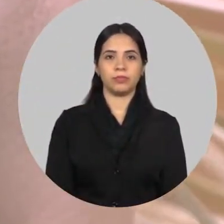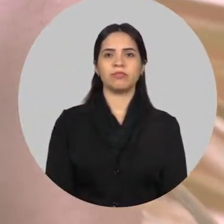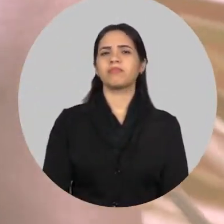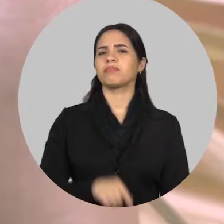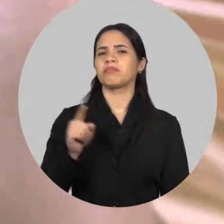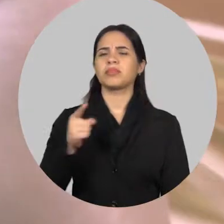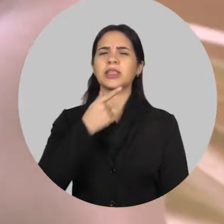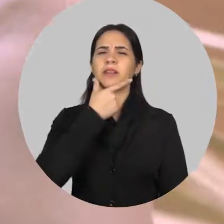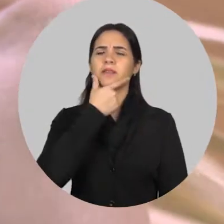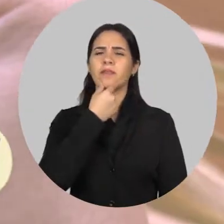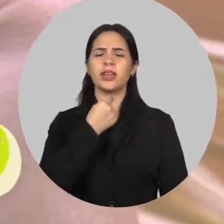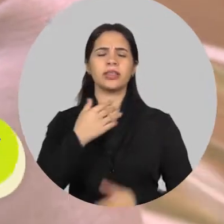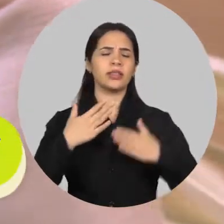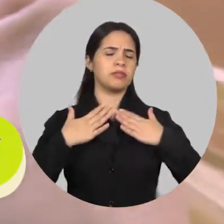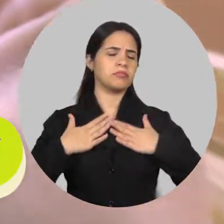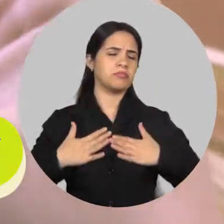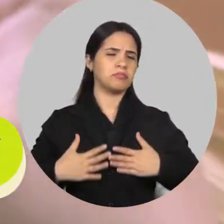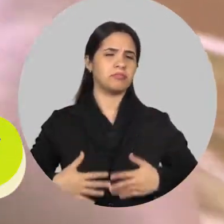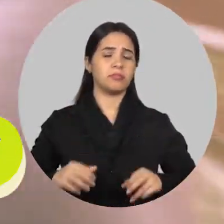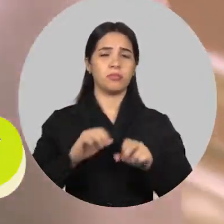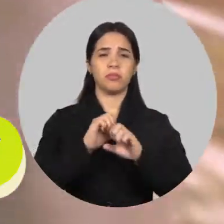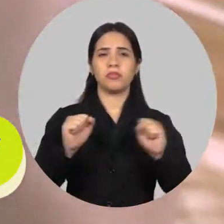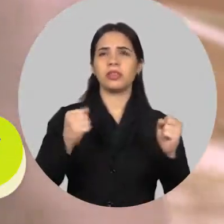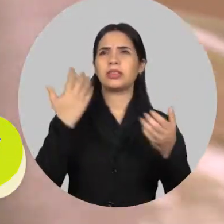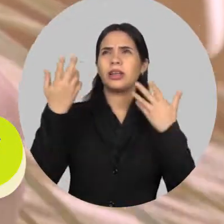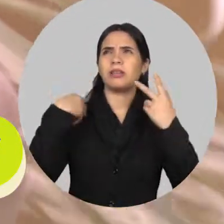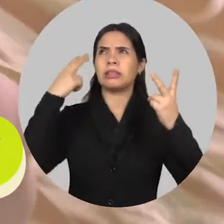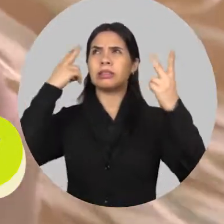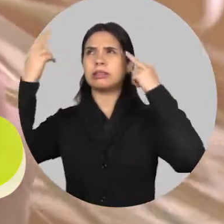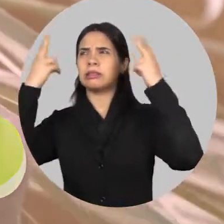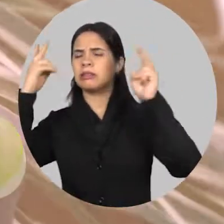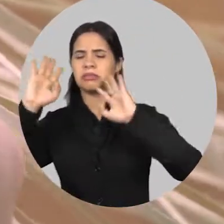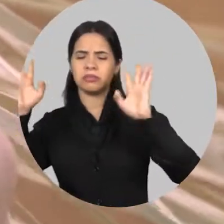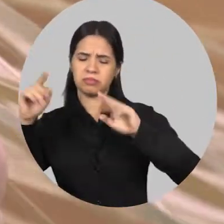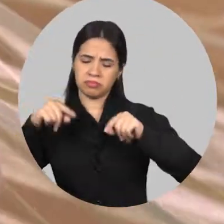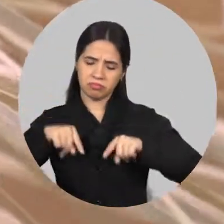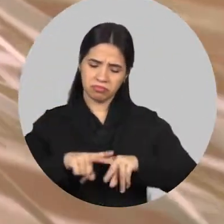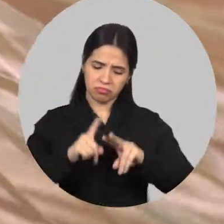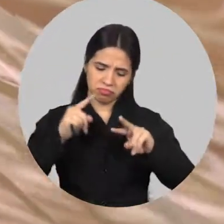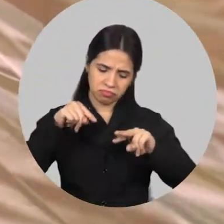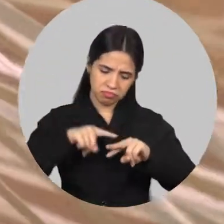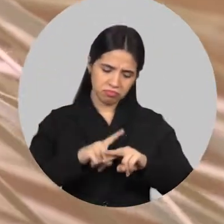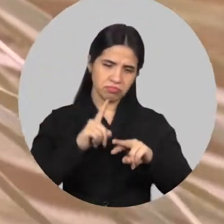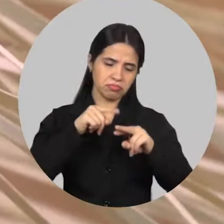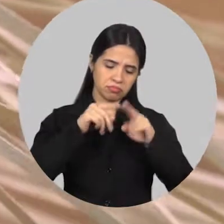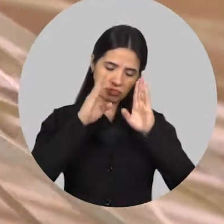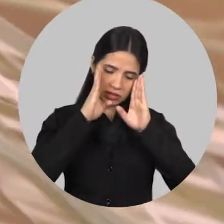Sirve como terapia, para distracción, para personas que